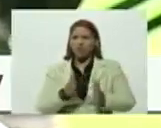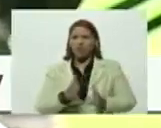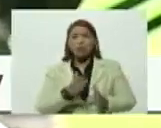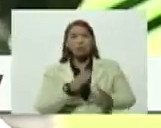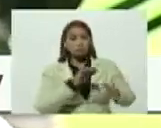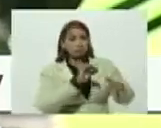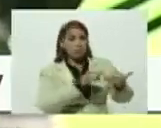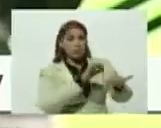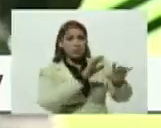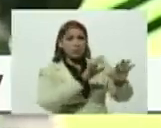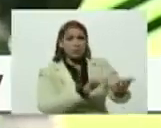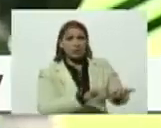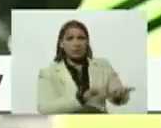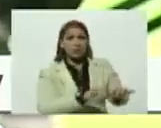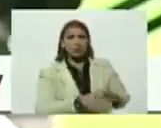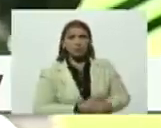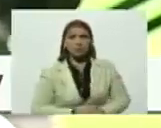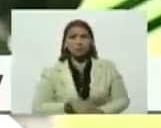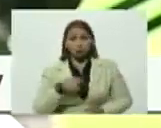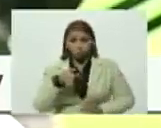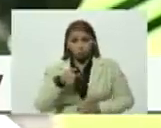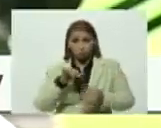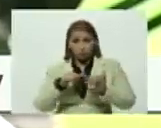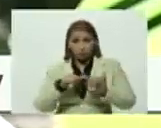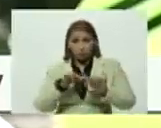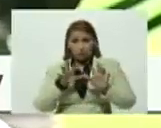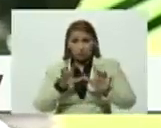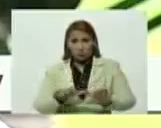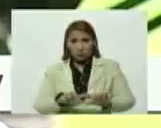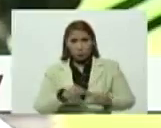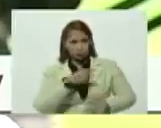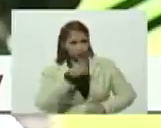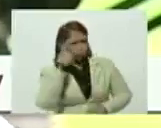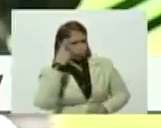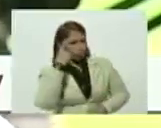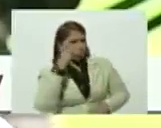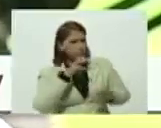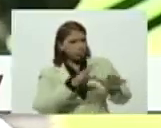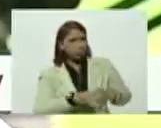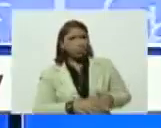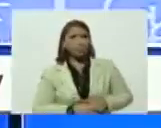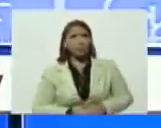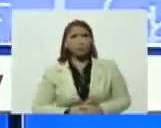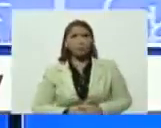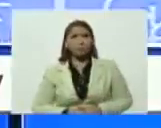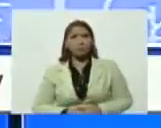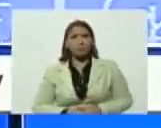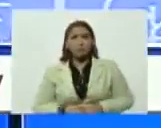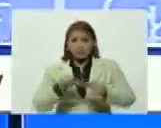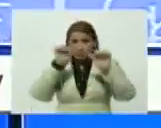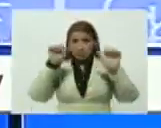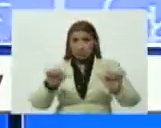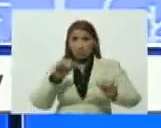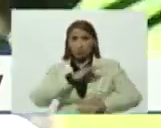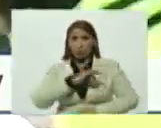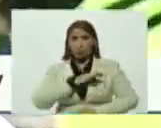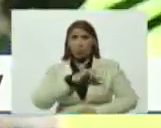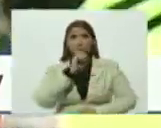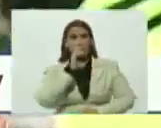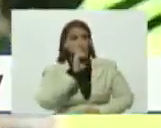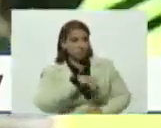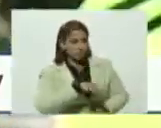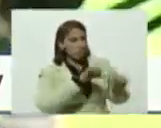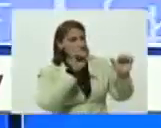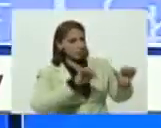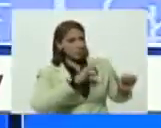Sistema. ¿Eres ingeniera de sistema? Sí. ¿Sabes de sistema? Sí, presidente. ¿Y del sistema socialista sabes bastante? Y del sistema